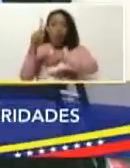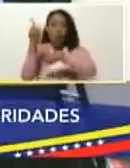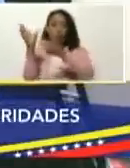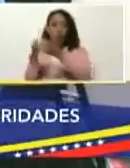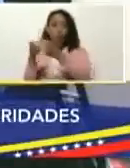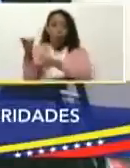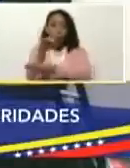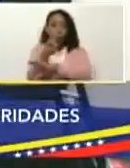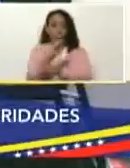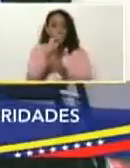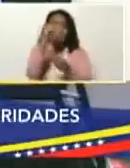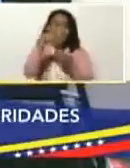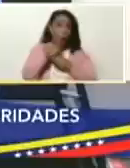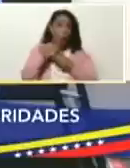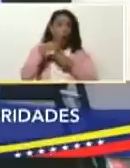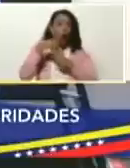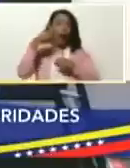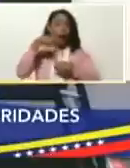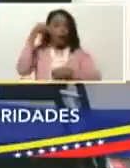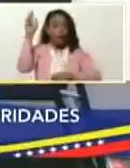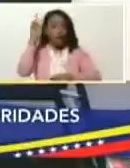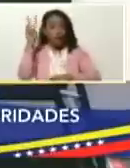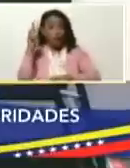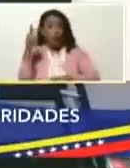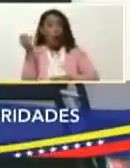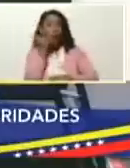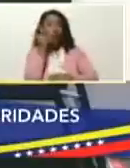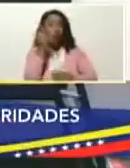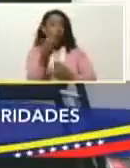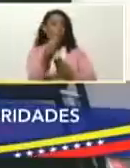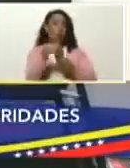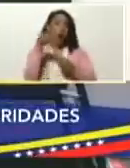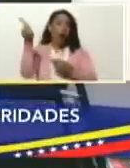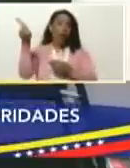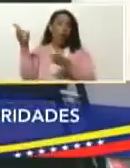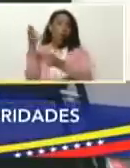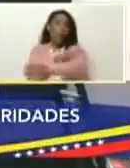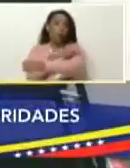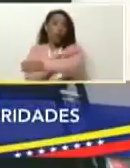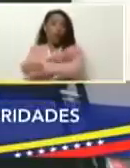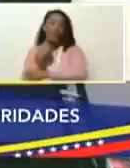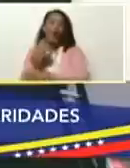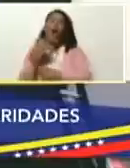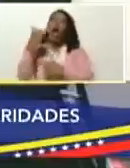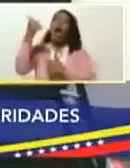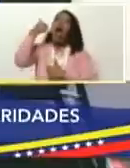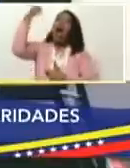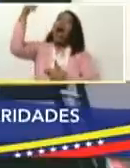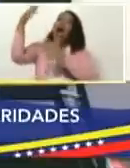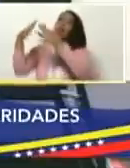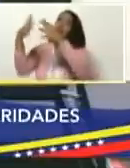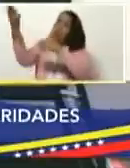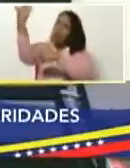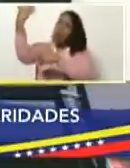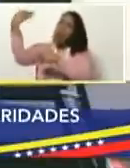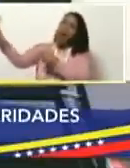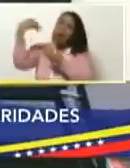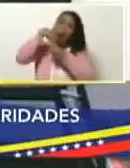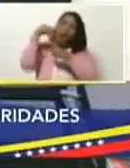buscó la intervención militar en Venezuela que llamó al gobierno de Donald Trump para que nos invadieran